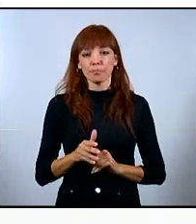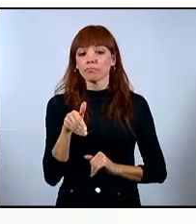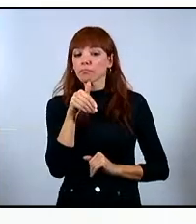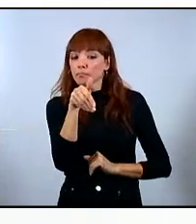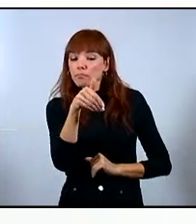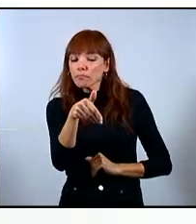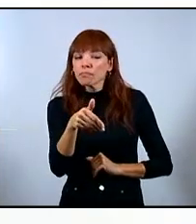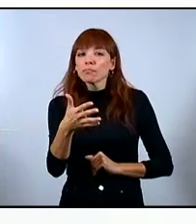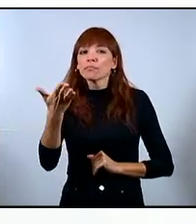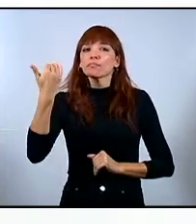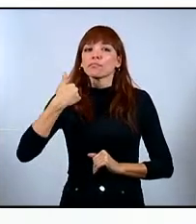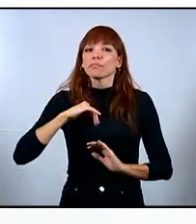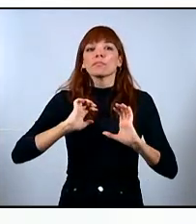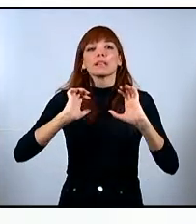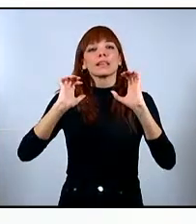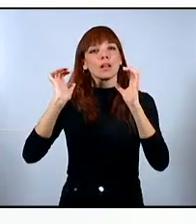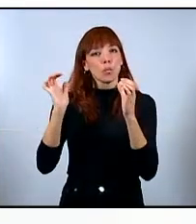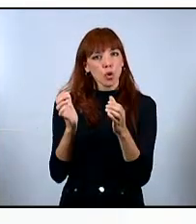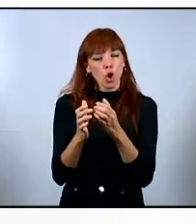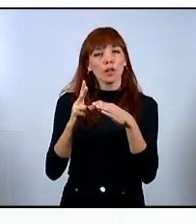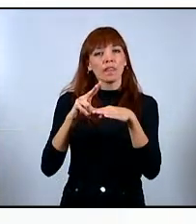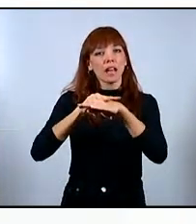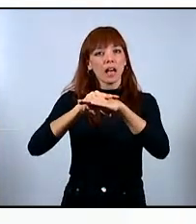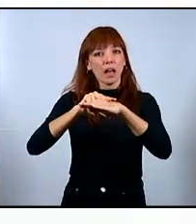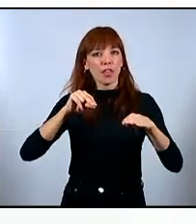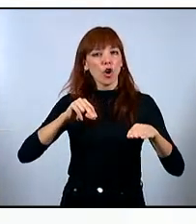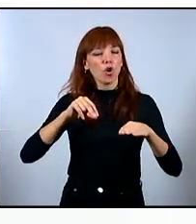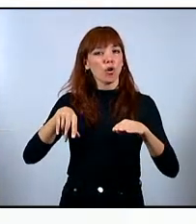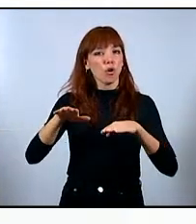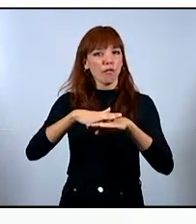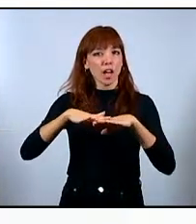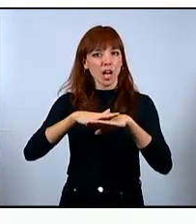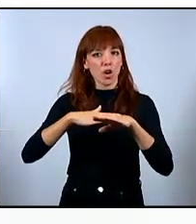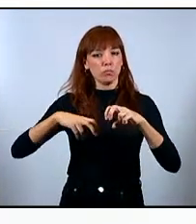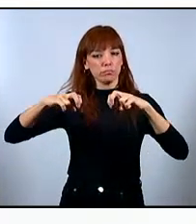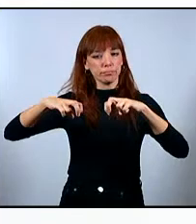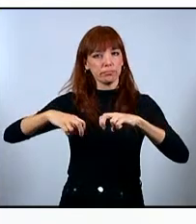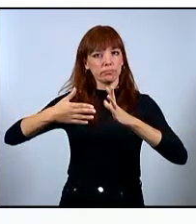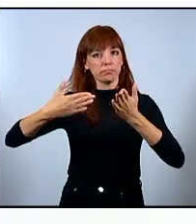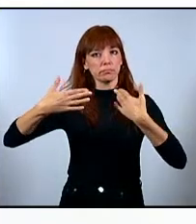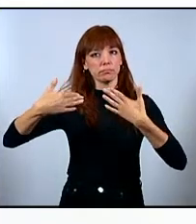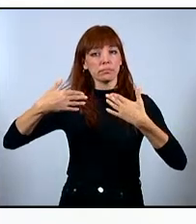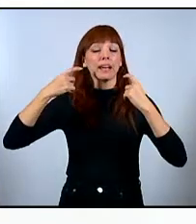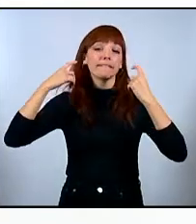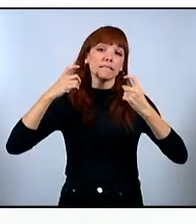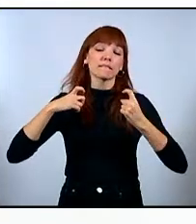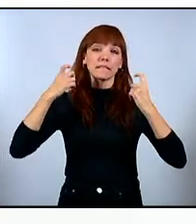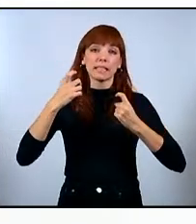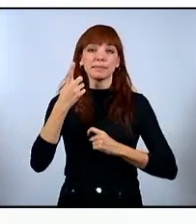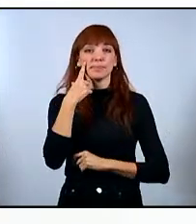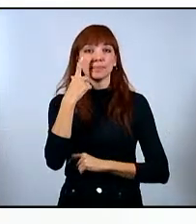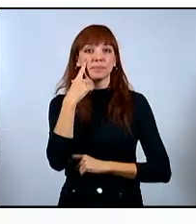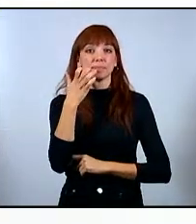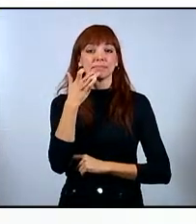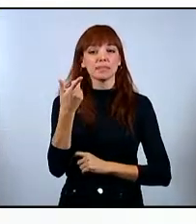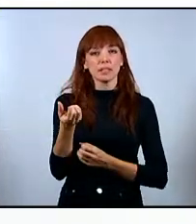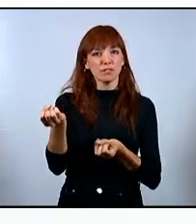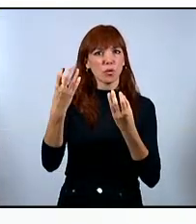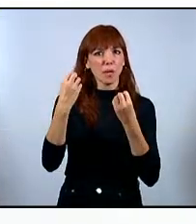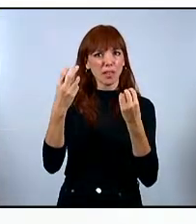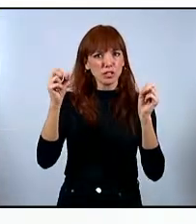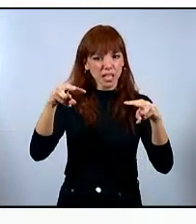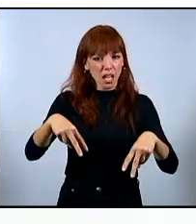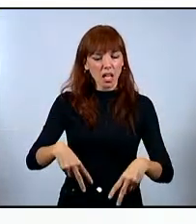a mantener una reunión con la delegación del Gobierno donde intentaremos que esta